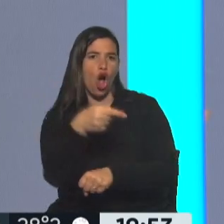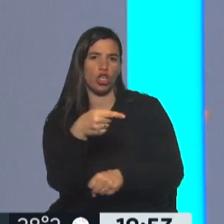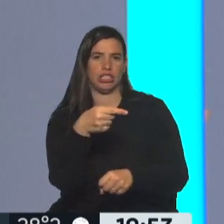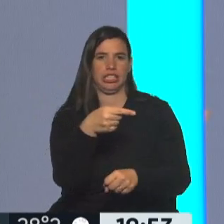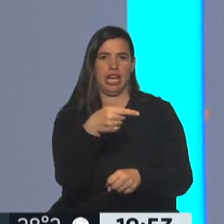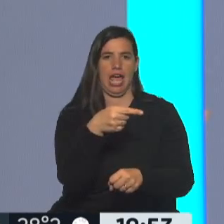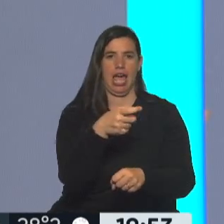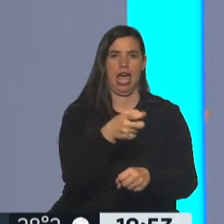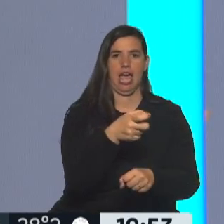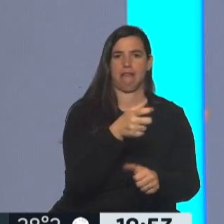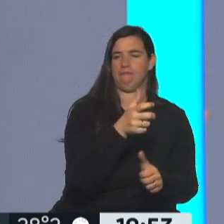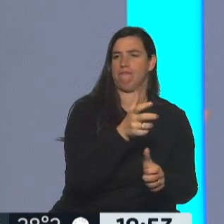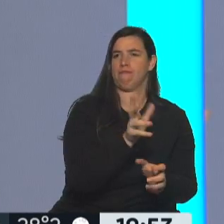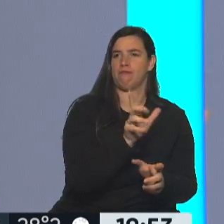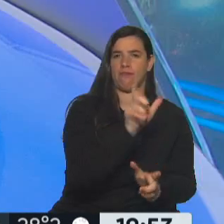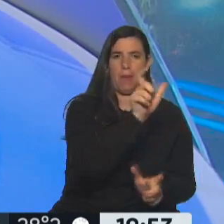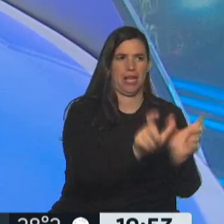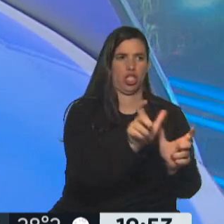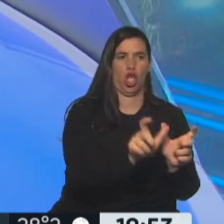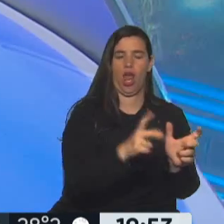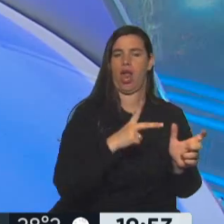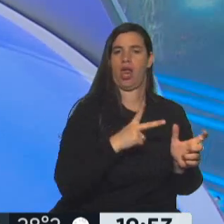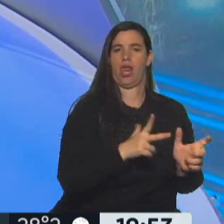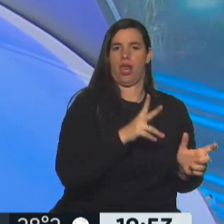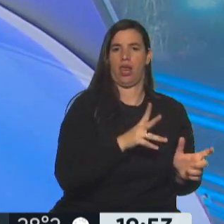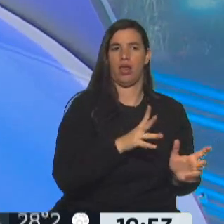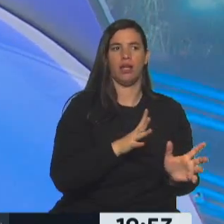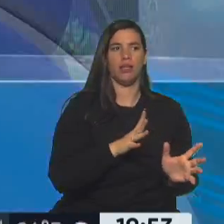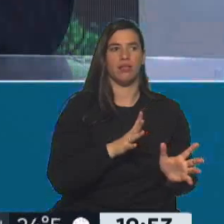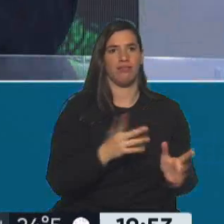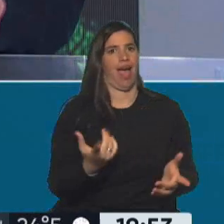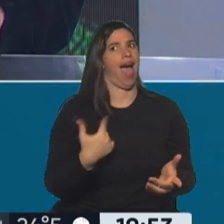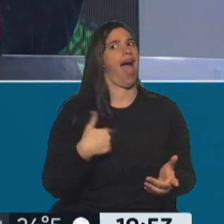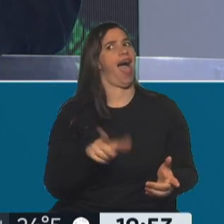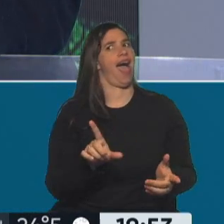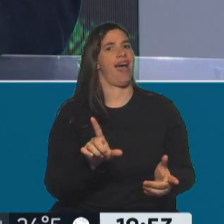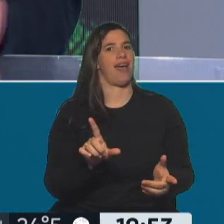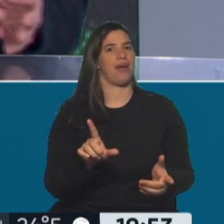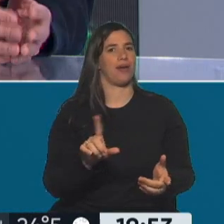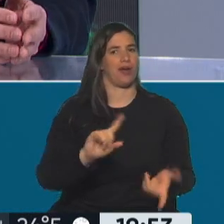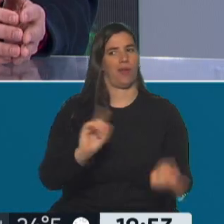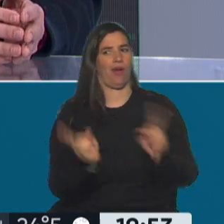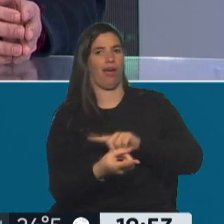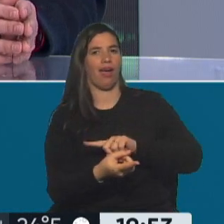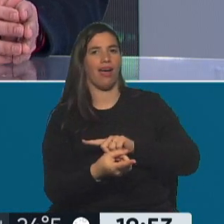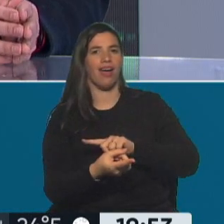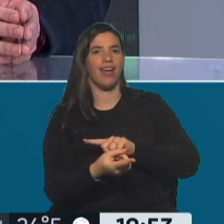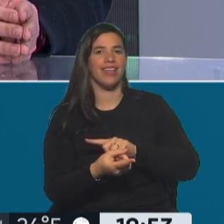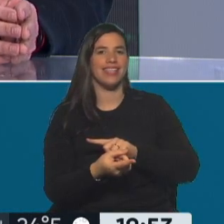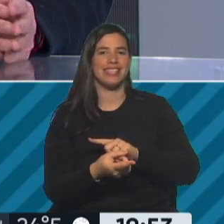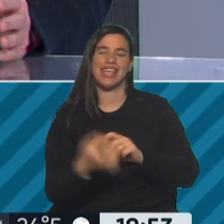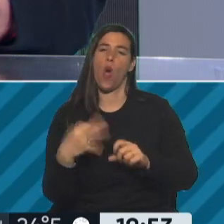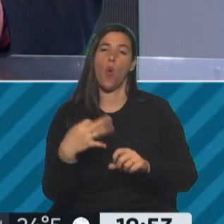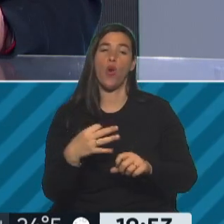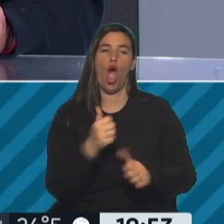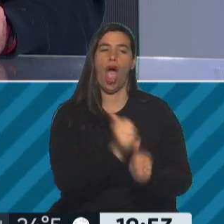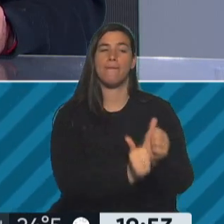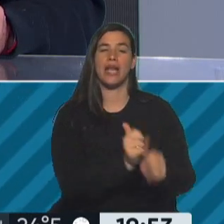protege. ¿Cómo ves la relación de fuerzas en este momento? Yo creo que hay que seguir construyendo potencia